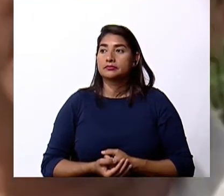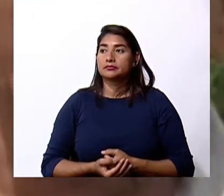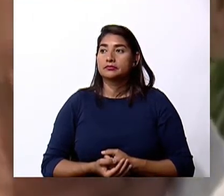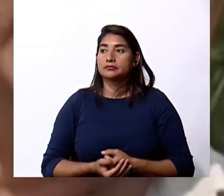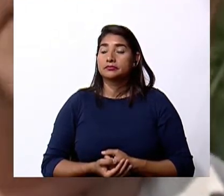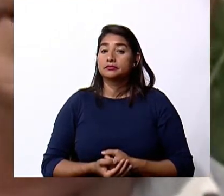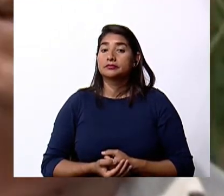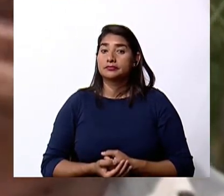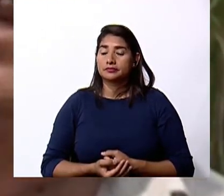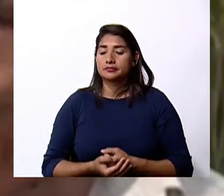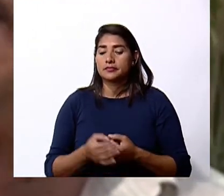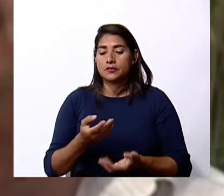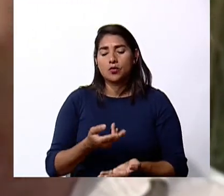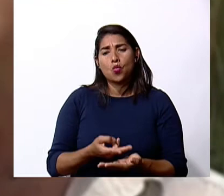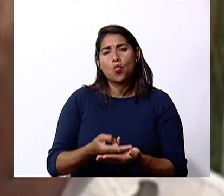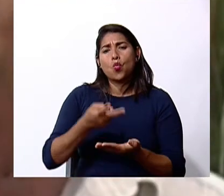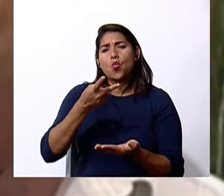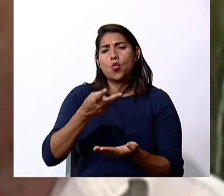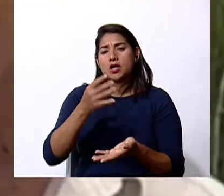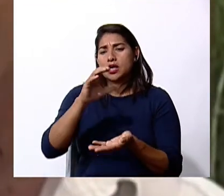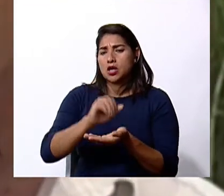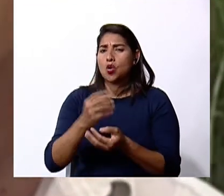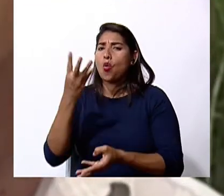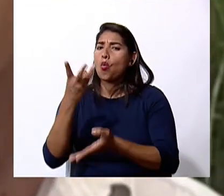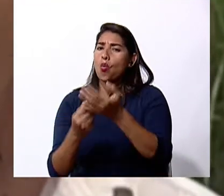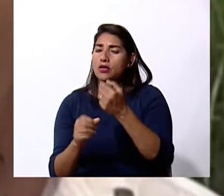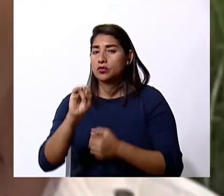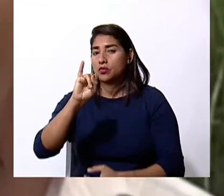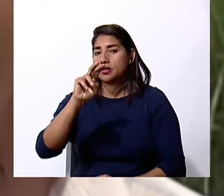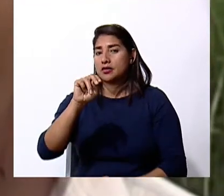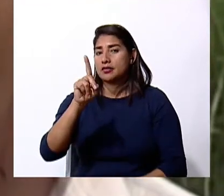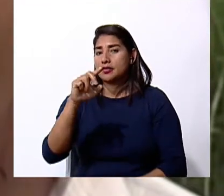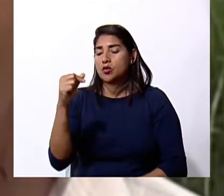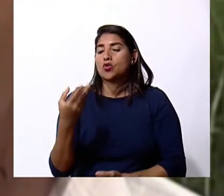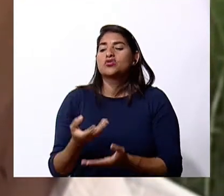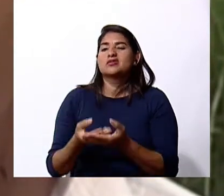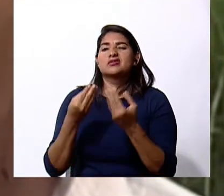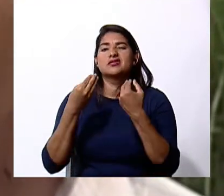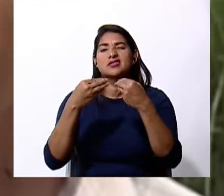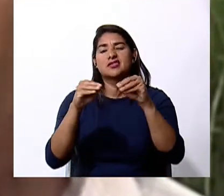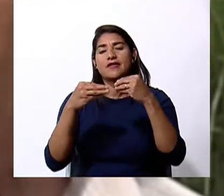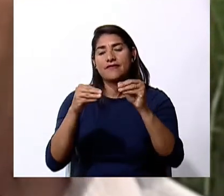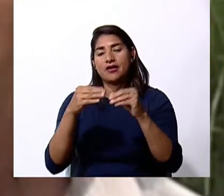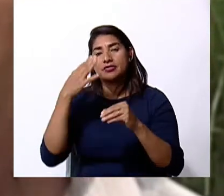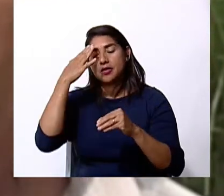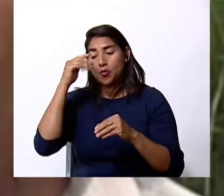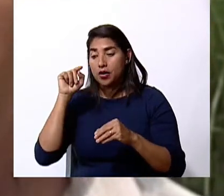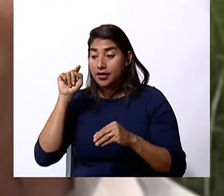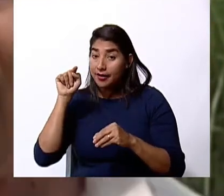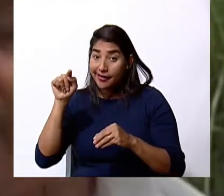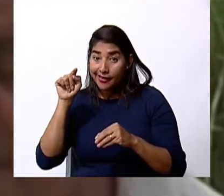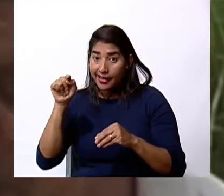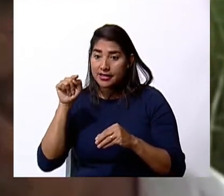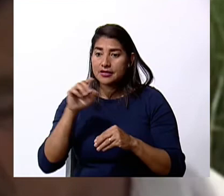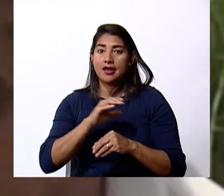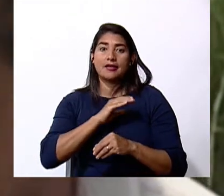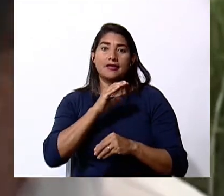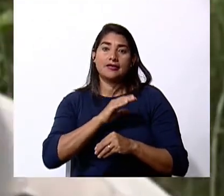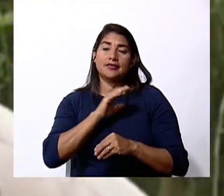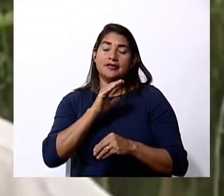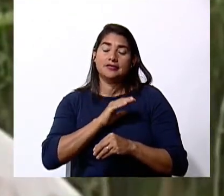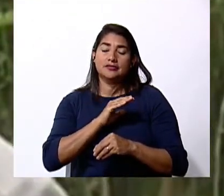Lo que es el kilo del añil se está vendiendo por el grado de índigo que tiene, porque esa es la